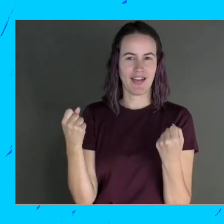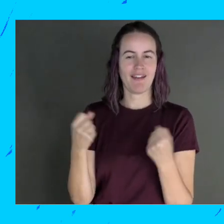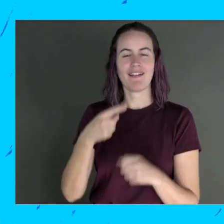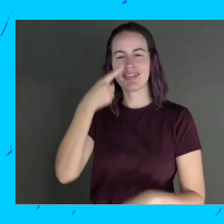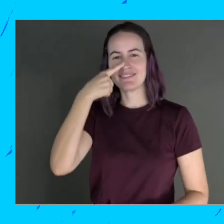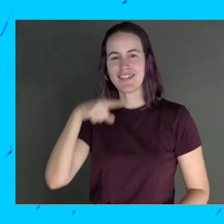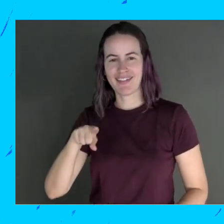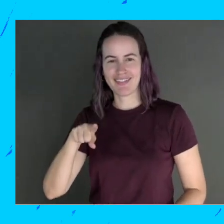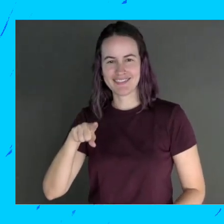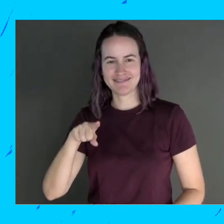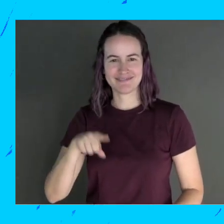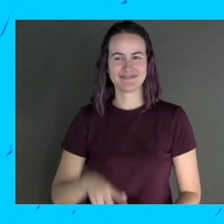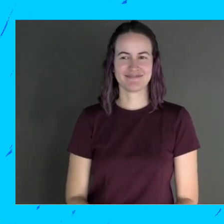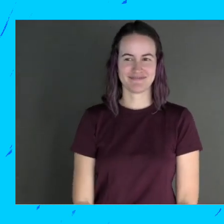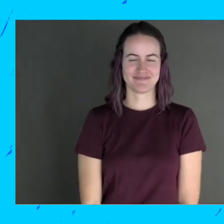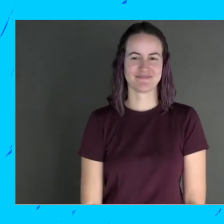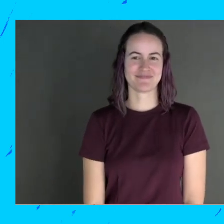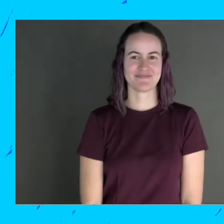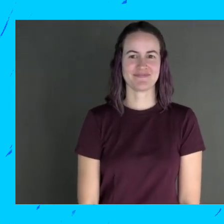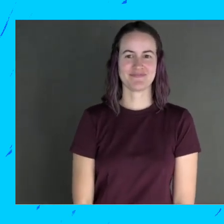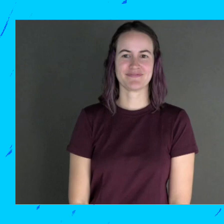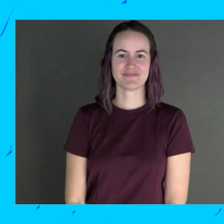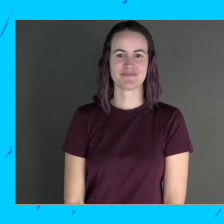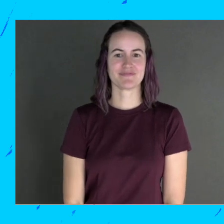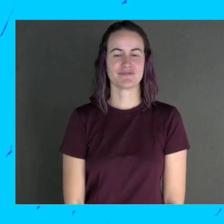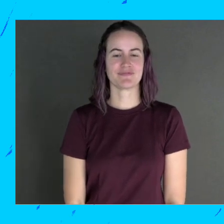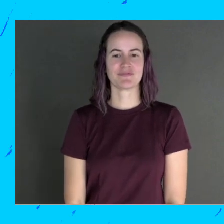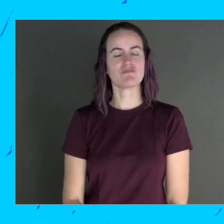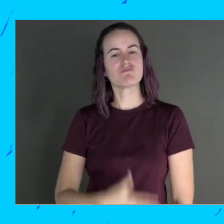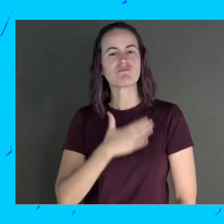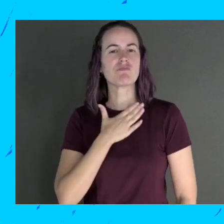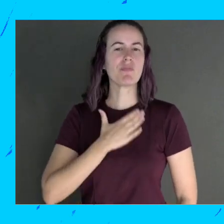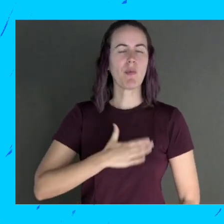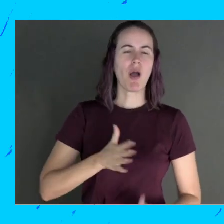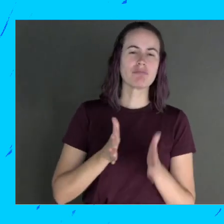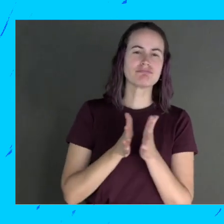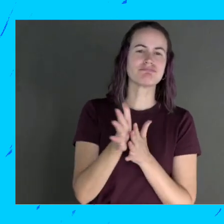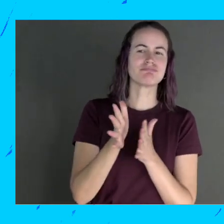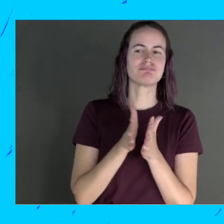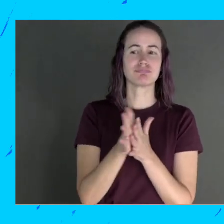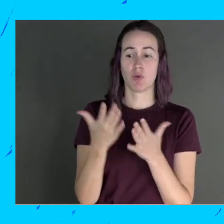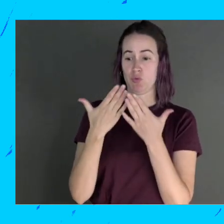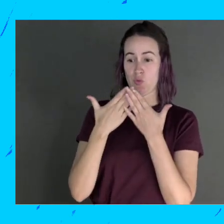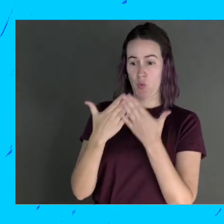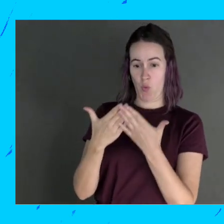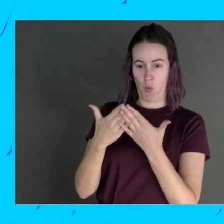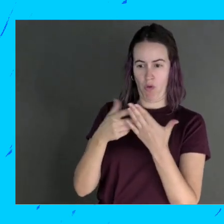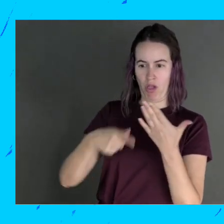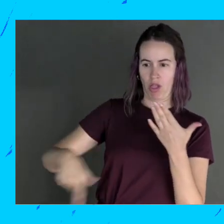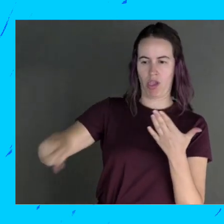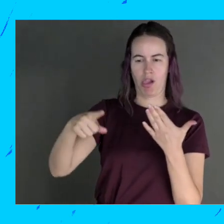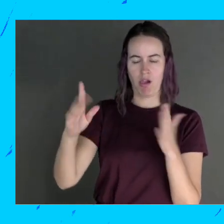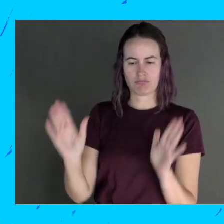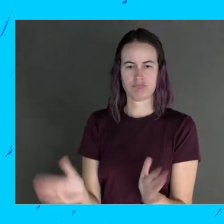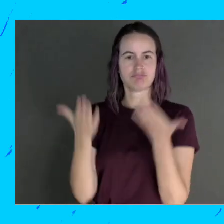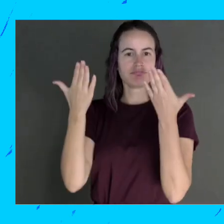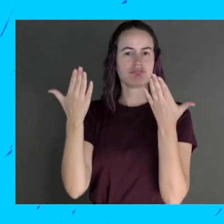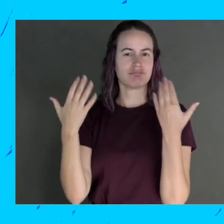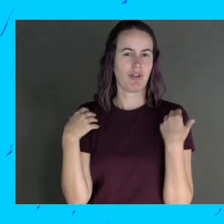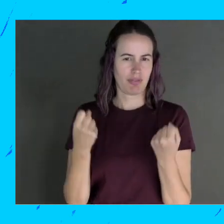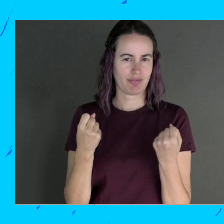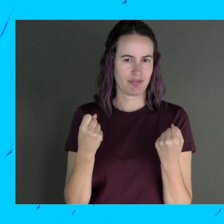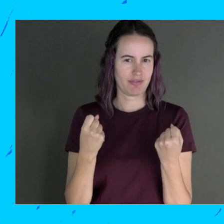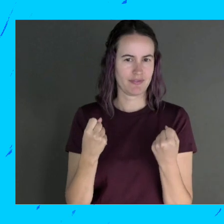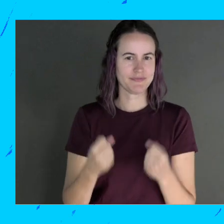del Departamento de Salud de Tailandia. Hoy yo quisiera hablar sobre una escuela de promoción